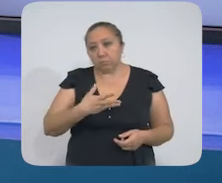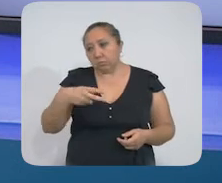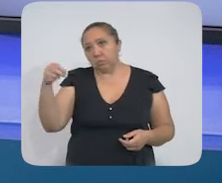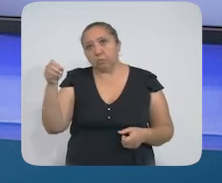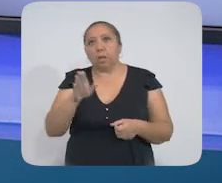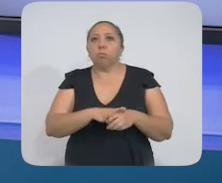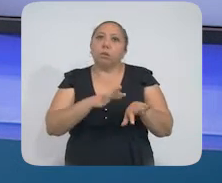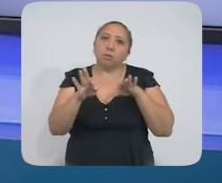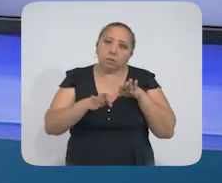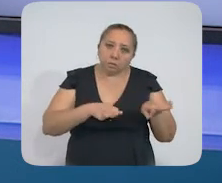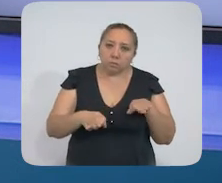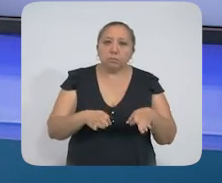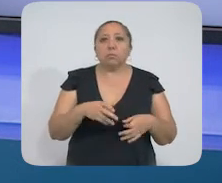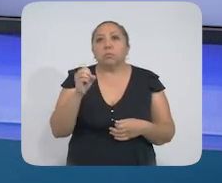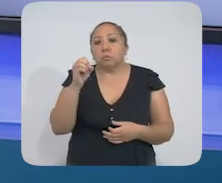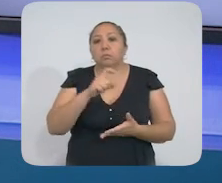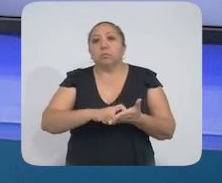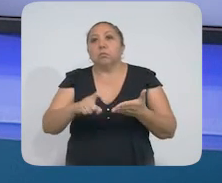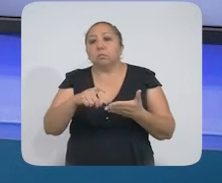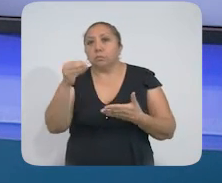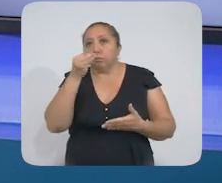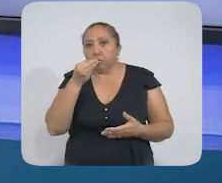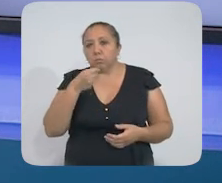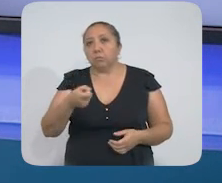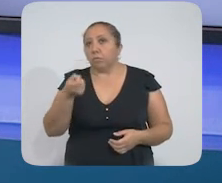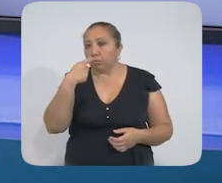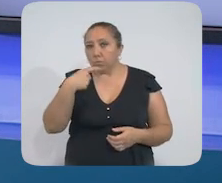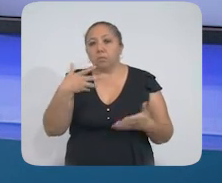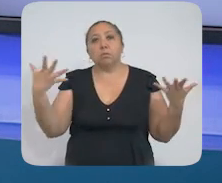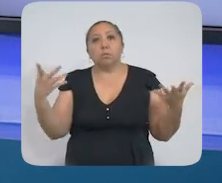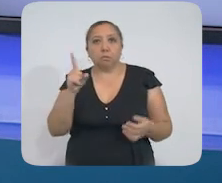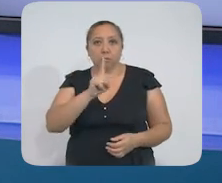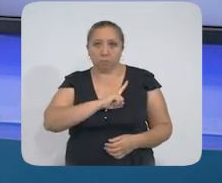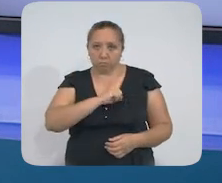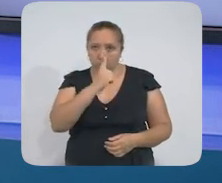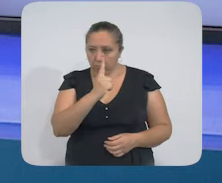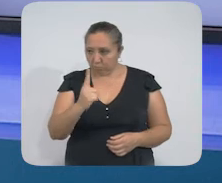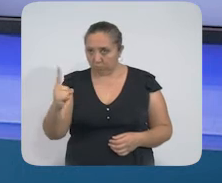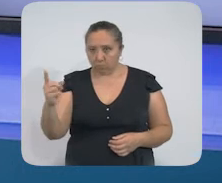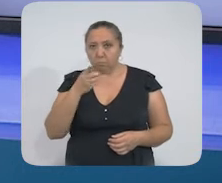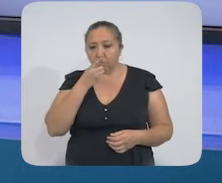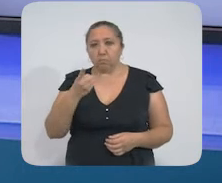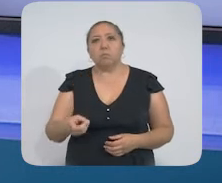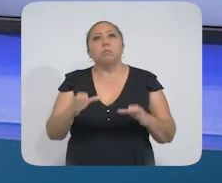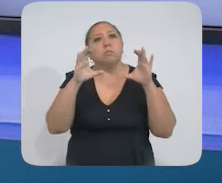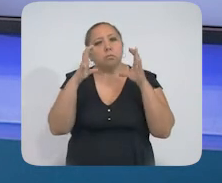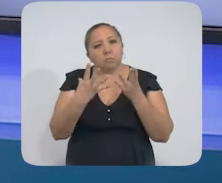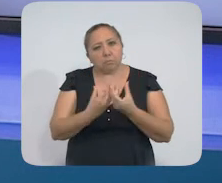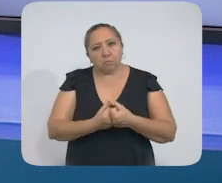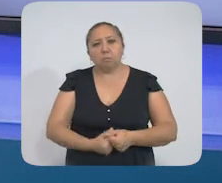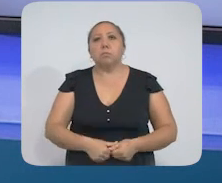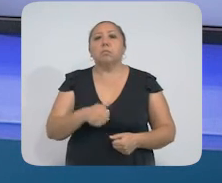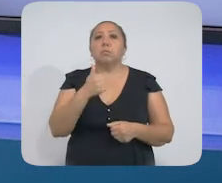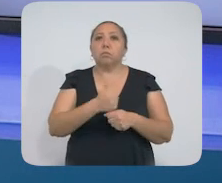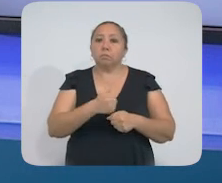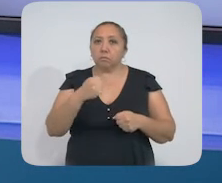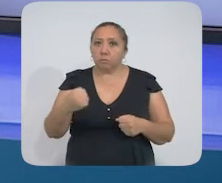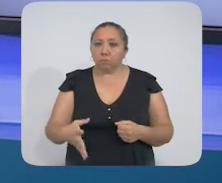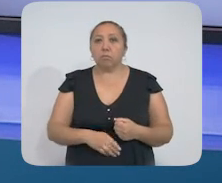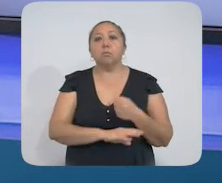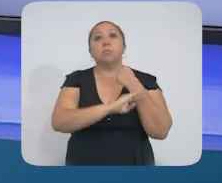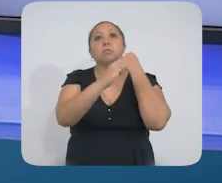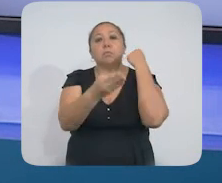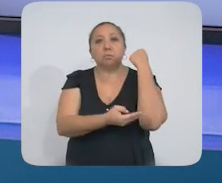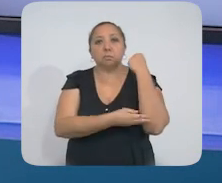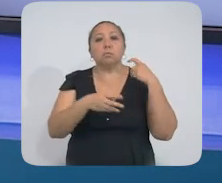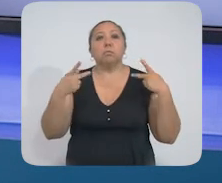salir por trabajo o a comprar alimentos o medicamentos lo haga sin compañía. Cuidemos a los adultos mayores, mujeres embarazadas